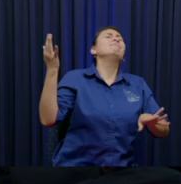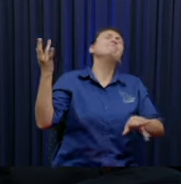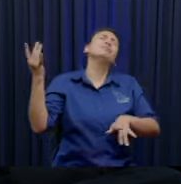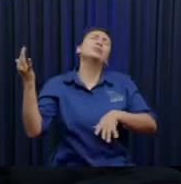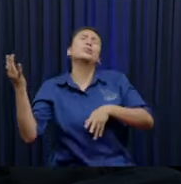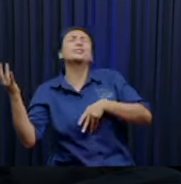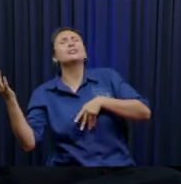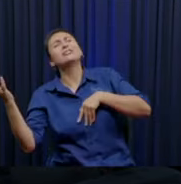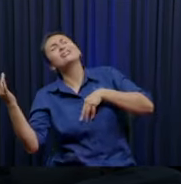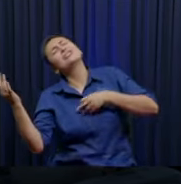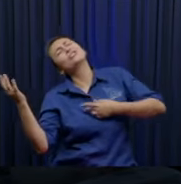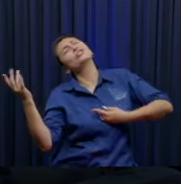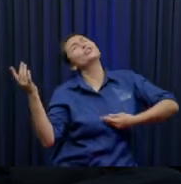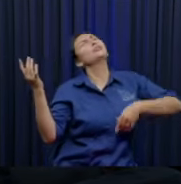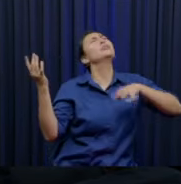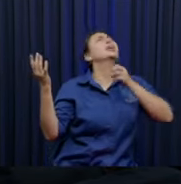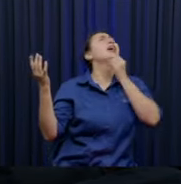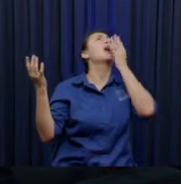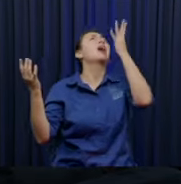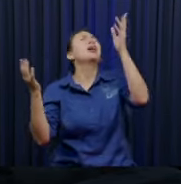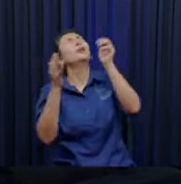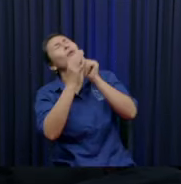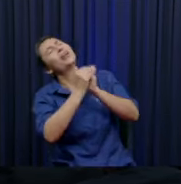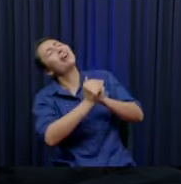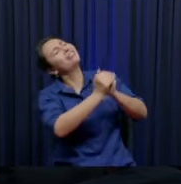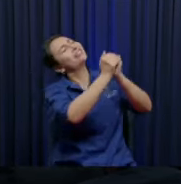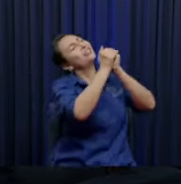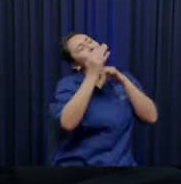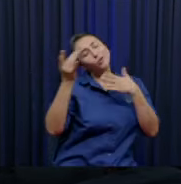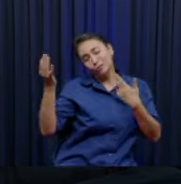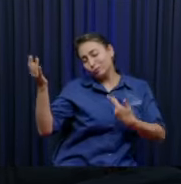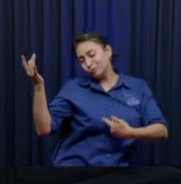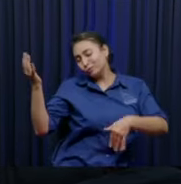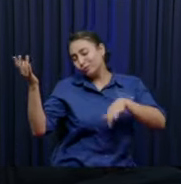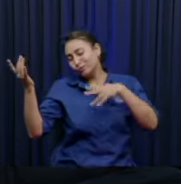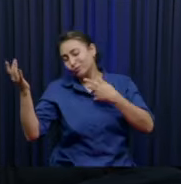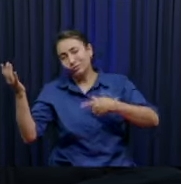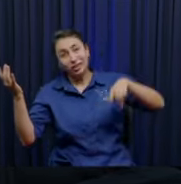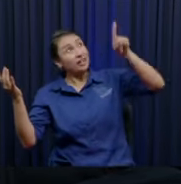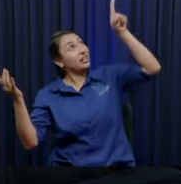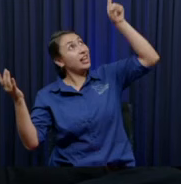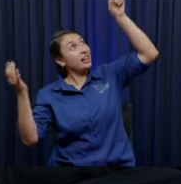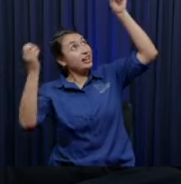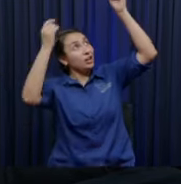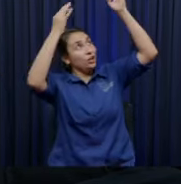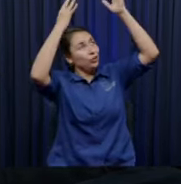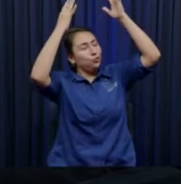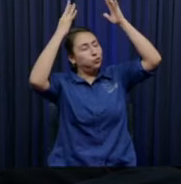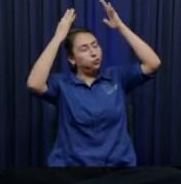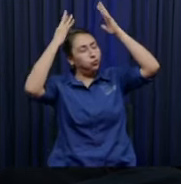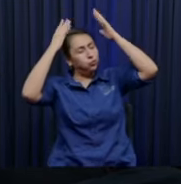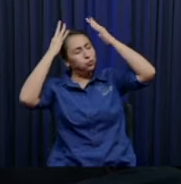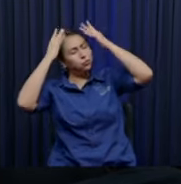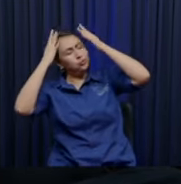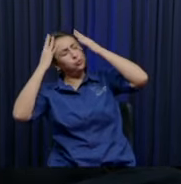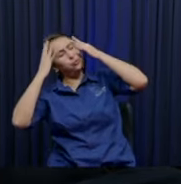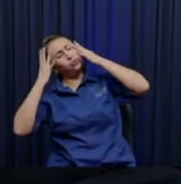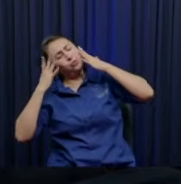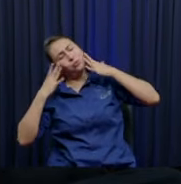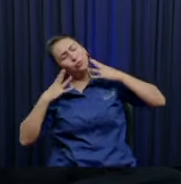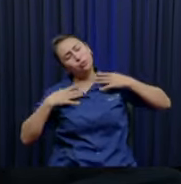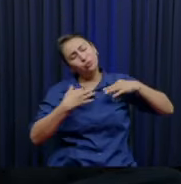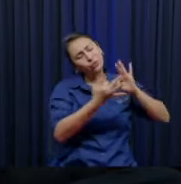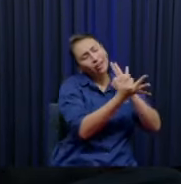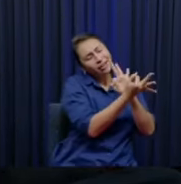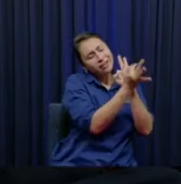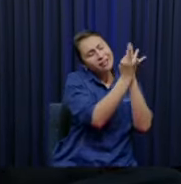sienta, está orando, cantando, y la gloria halal lo envolvió,